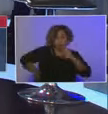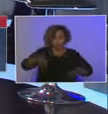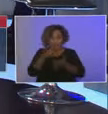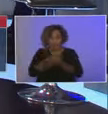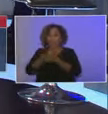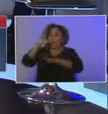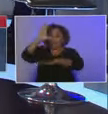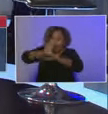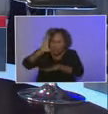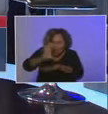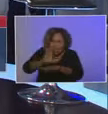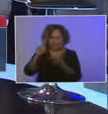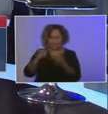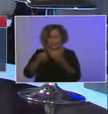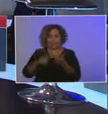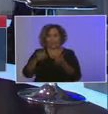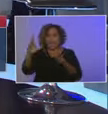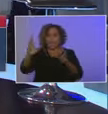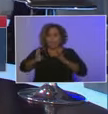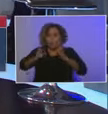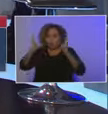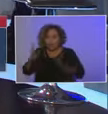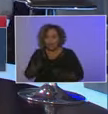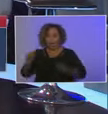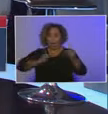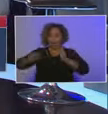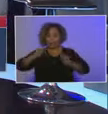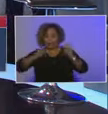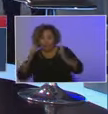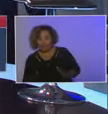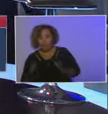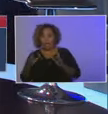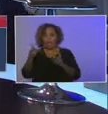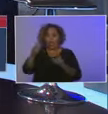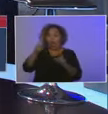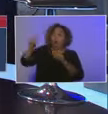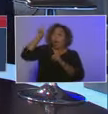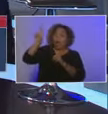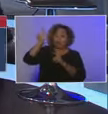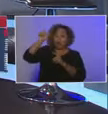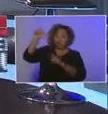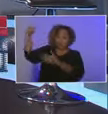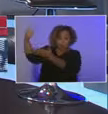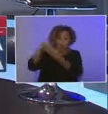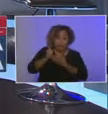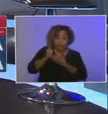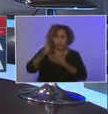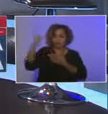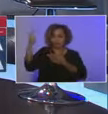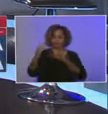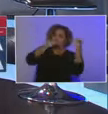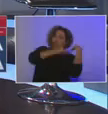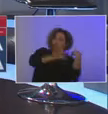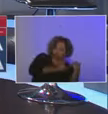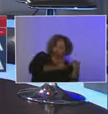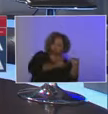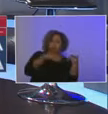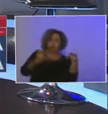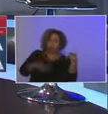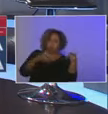las iglesias, los deportistas, los artistas, las organizaciones en los Estados Unidos, básicamente cargaron con gran parte